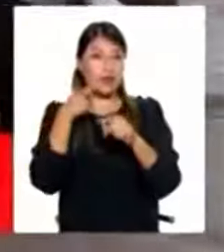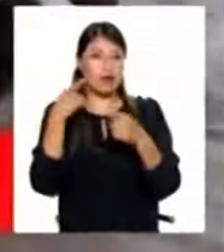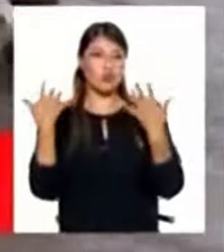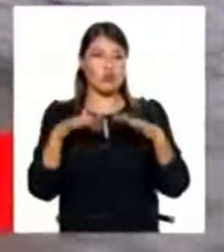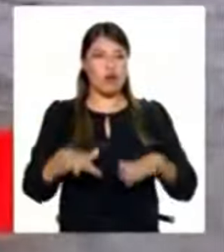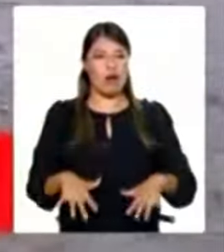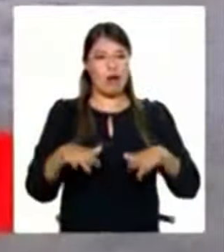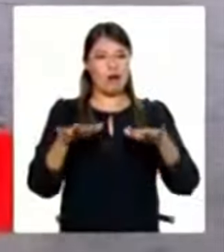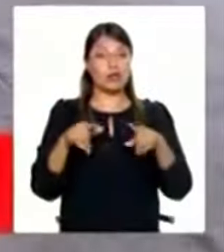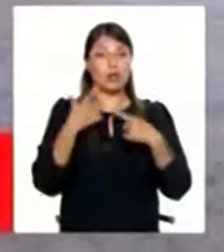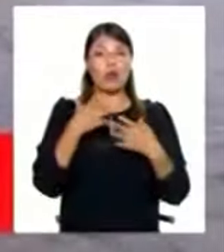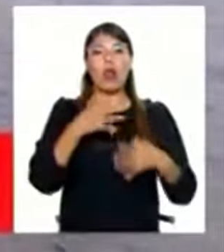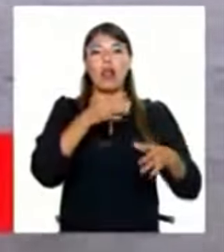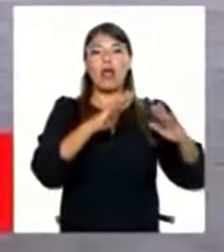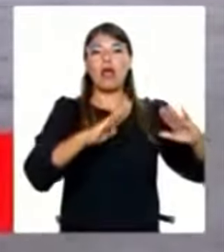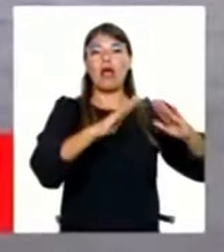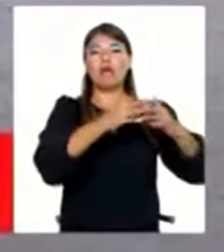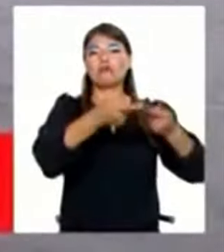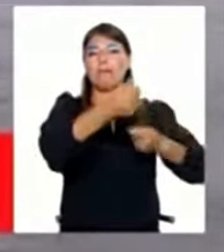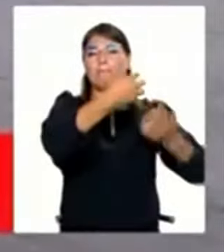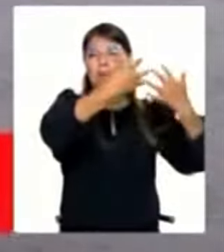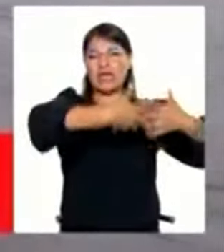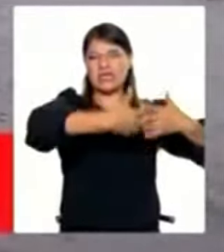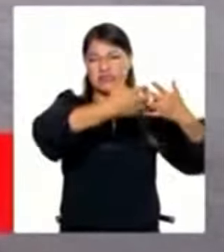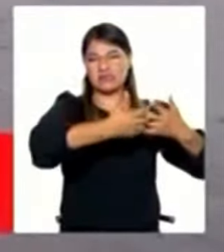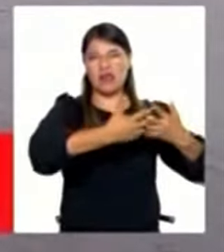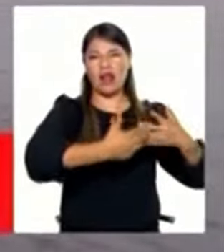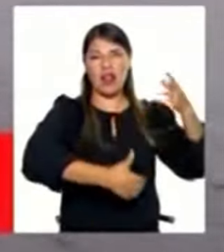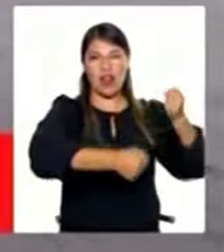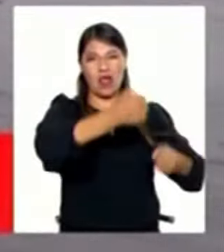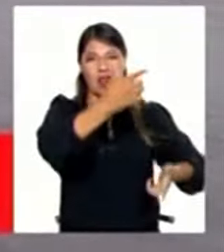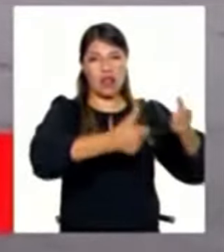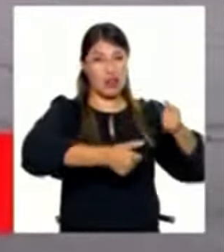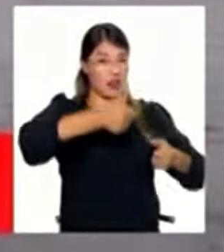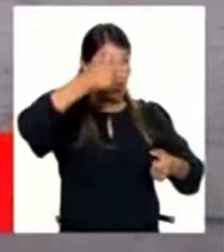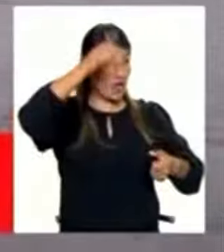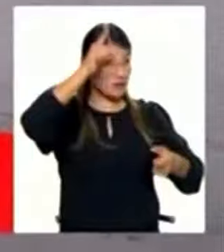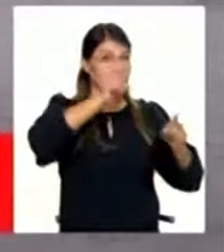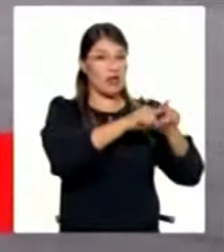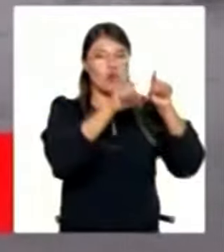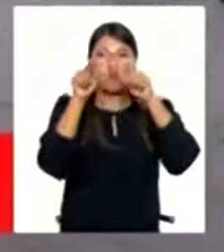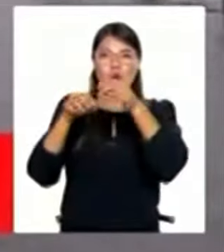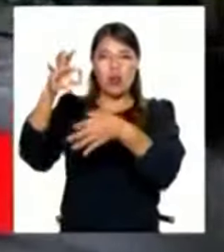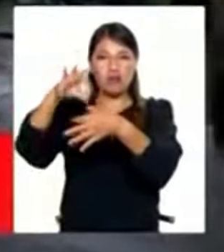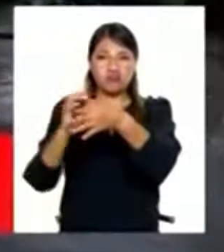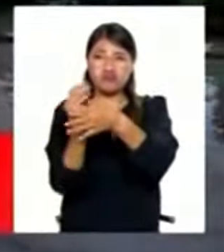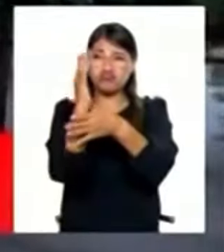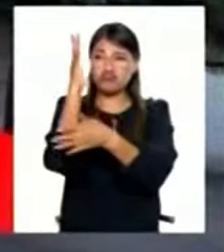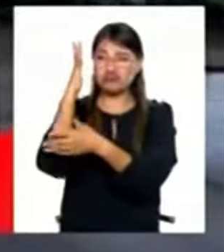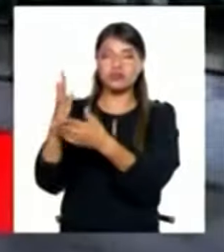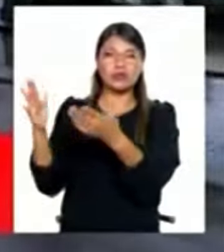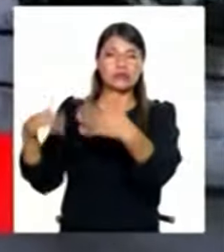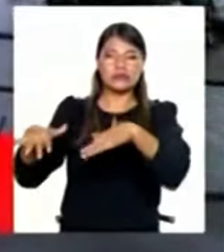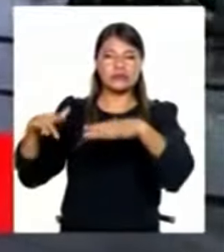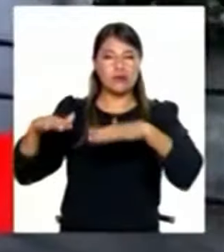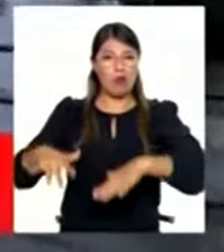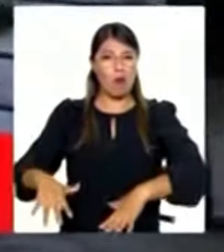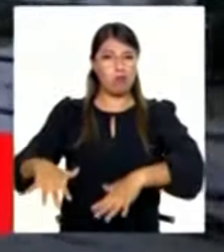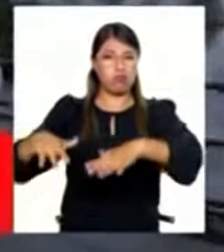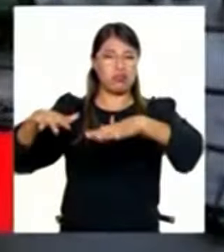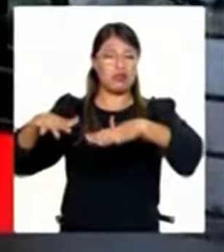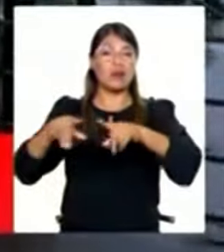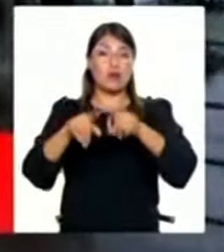afectó una planta lechera, así como viviendas de pobladores dedicados a la agricultura y a la ganadería. Se ha dispuesto